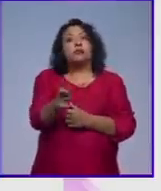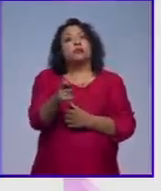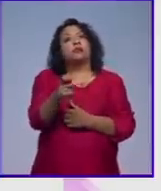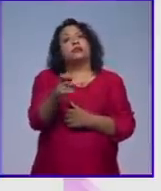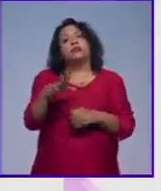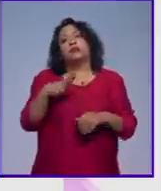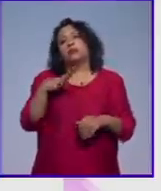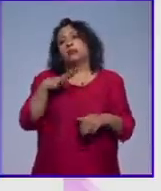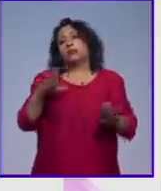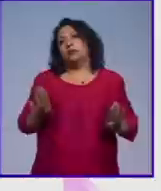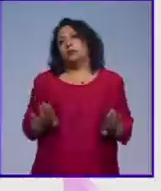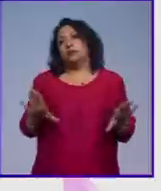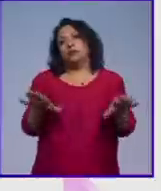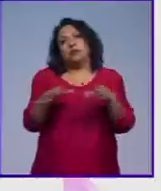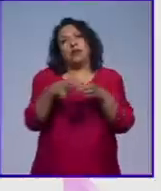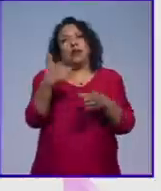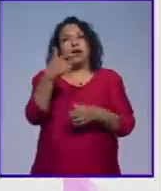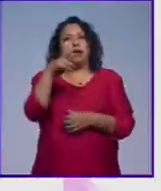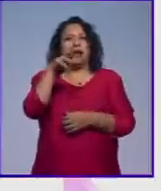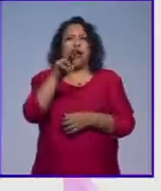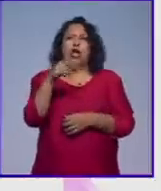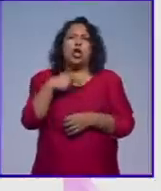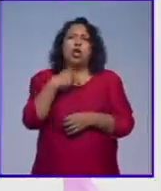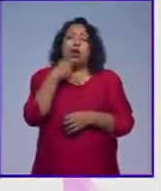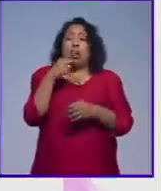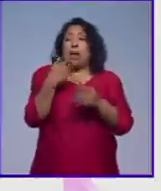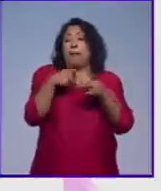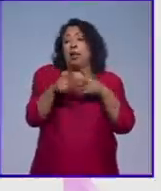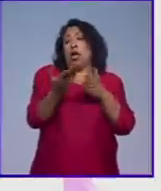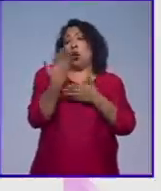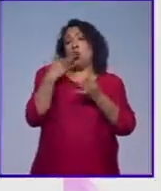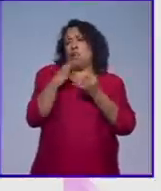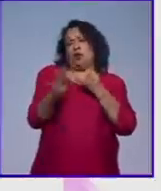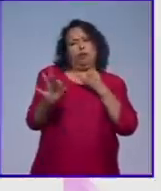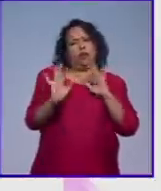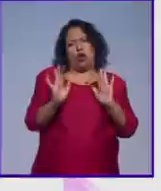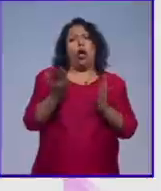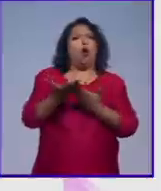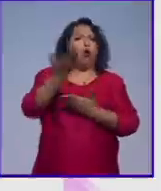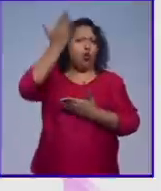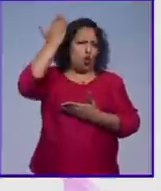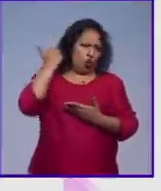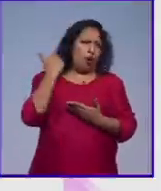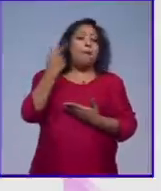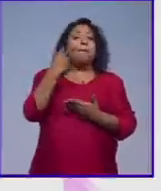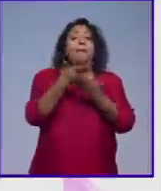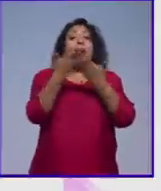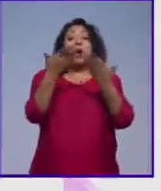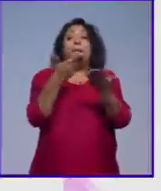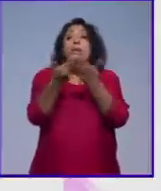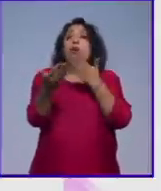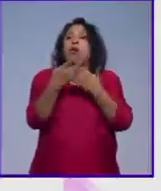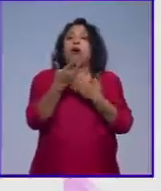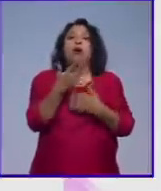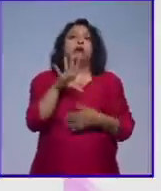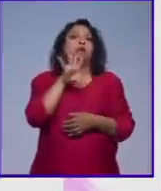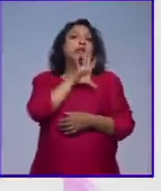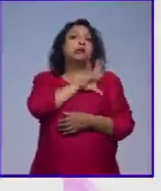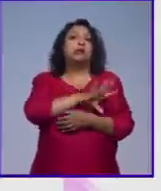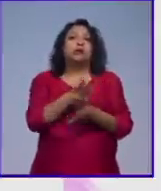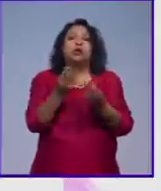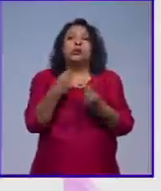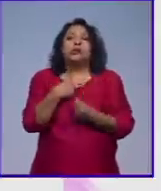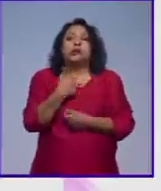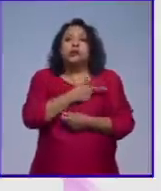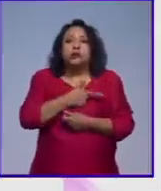género. No diría yo que nació en los últimos años, porque tiene mucho tiempo de existir, pero que contemporáneamente tiene un éxito enorme, o sea